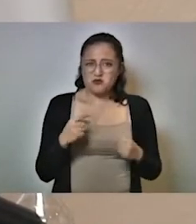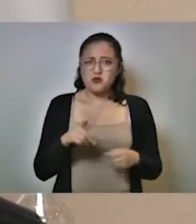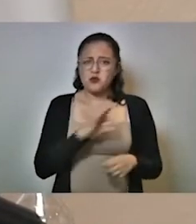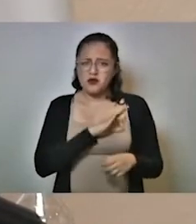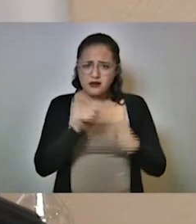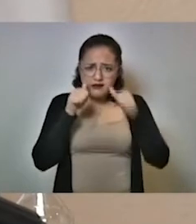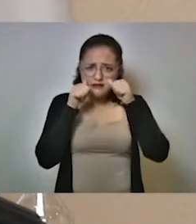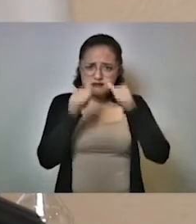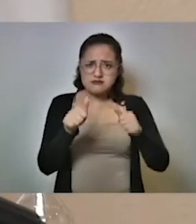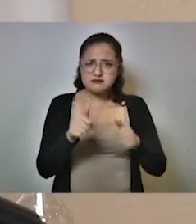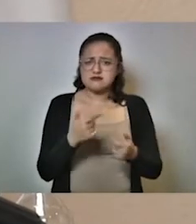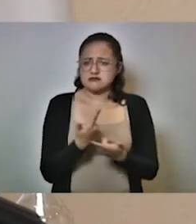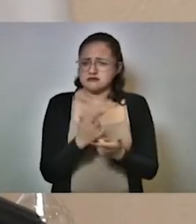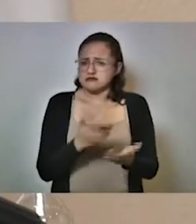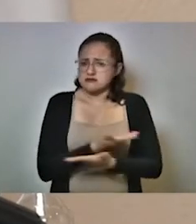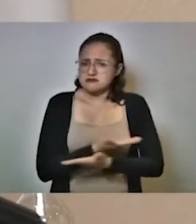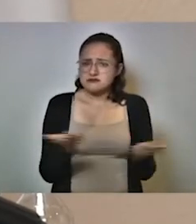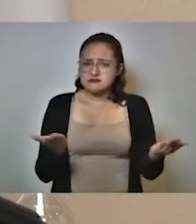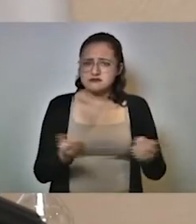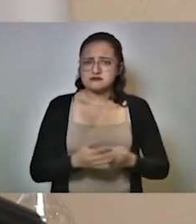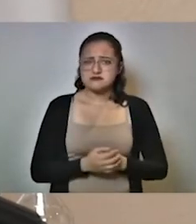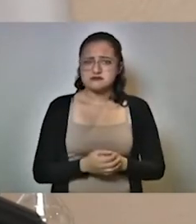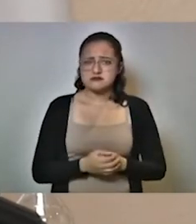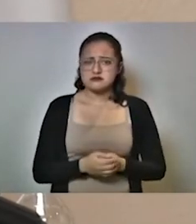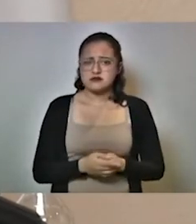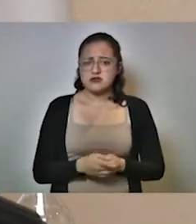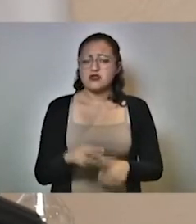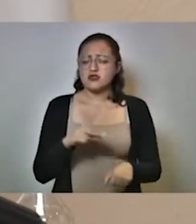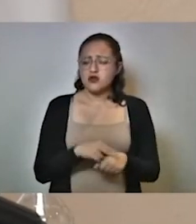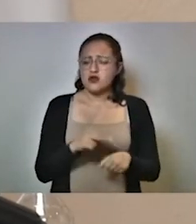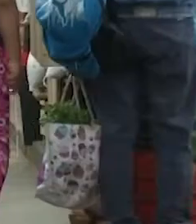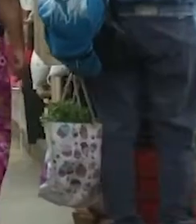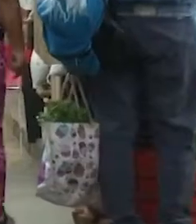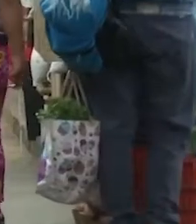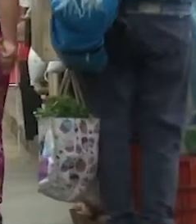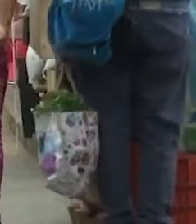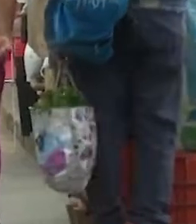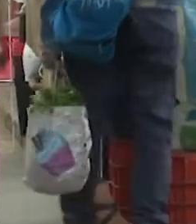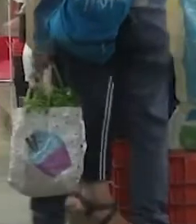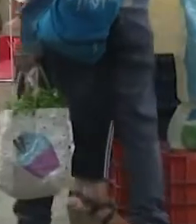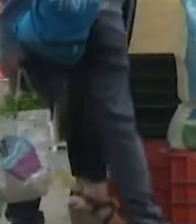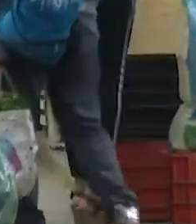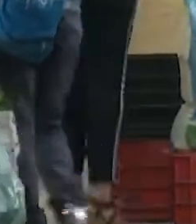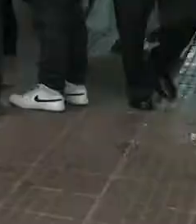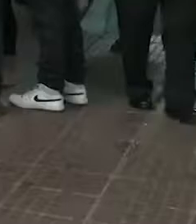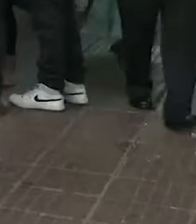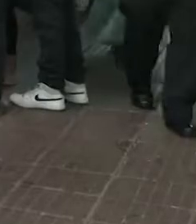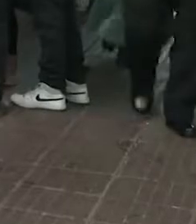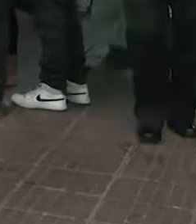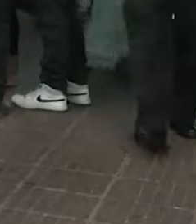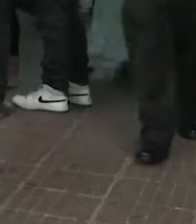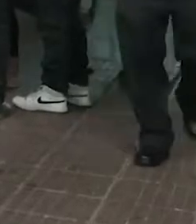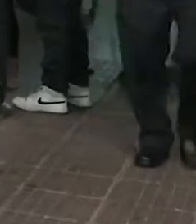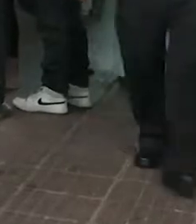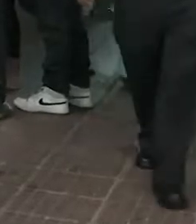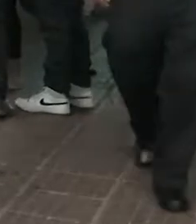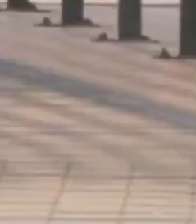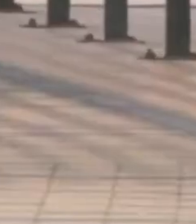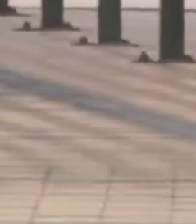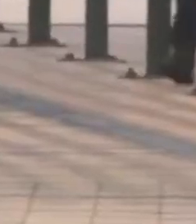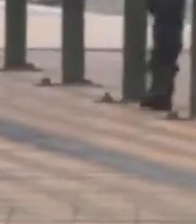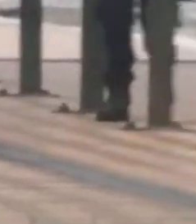con servicios médicos del más alto nivel de esta forma el gobierno de puebla se sigue fortaleciendo